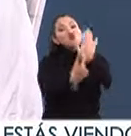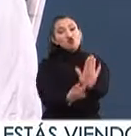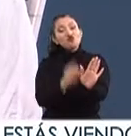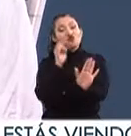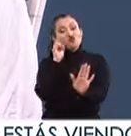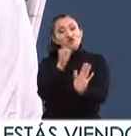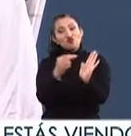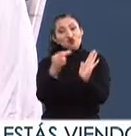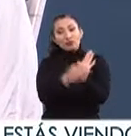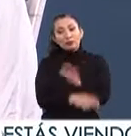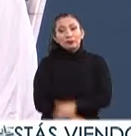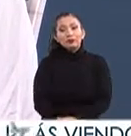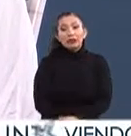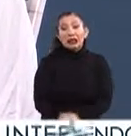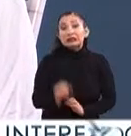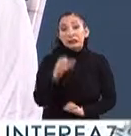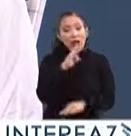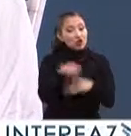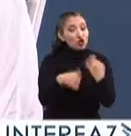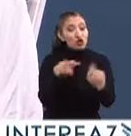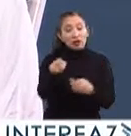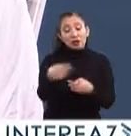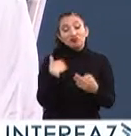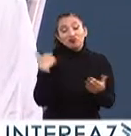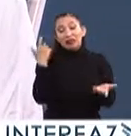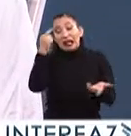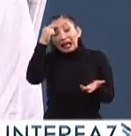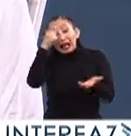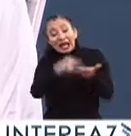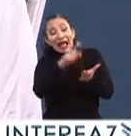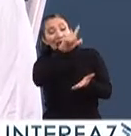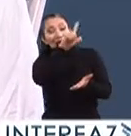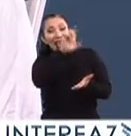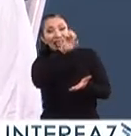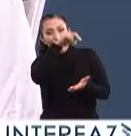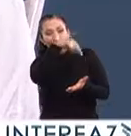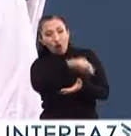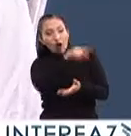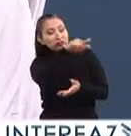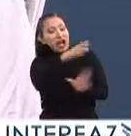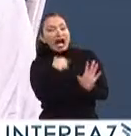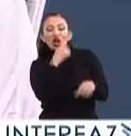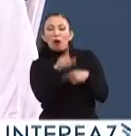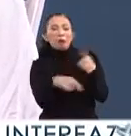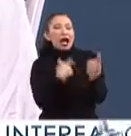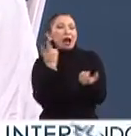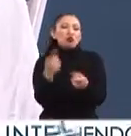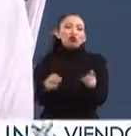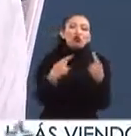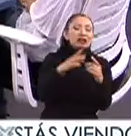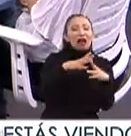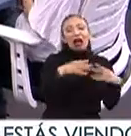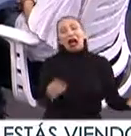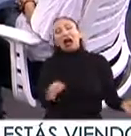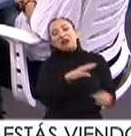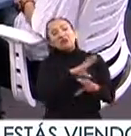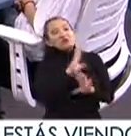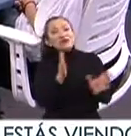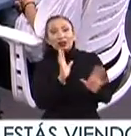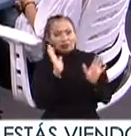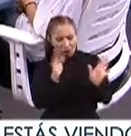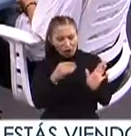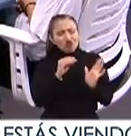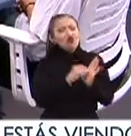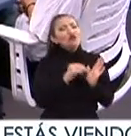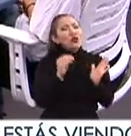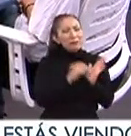¿no? Sí, pues para todos los que exactamente creen que León ya no se presenta, ya no existe, no,